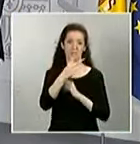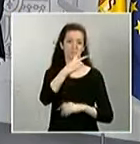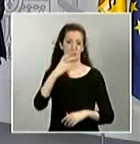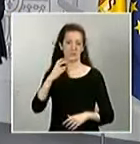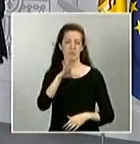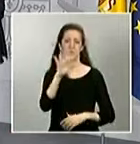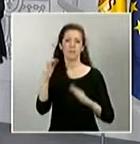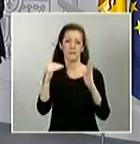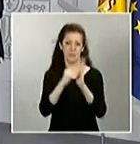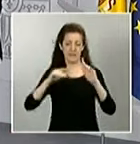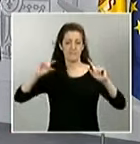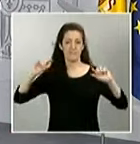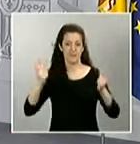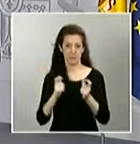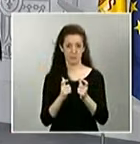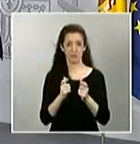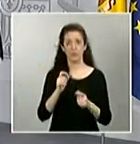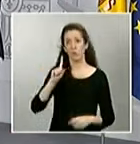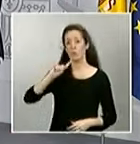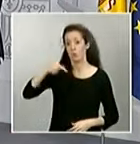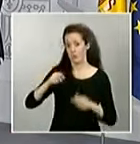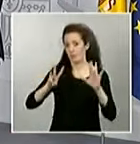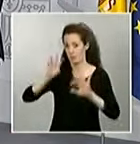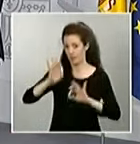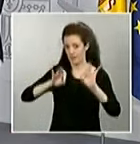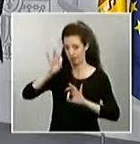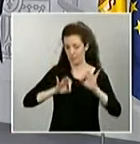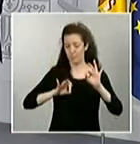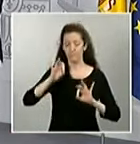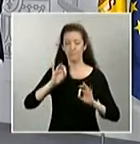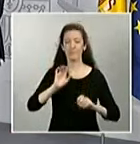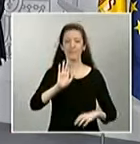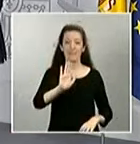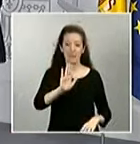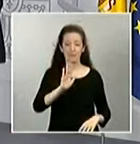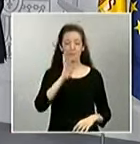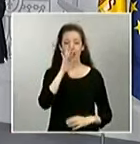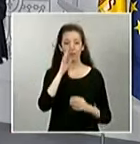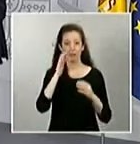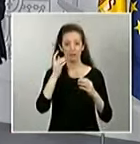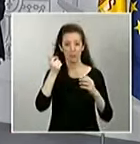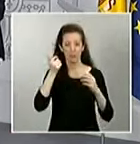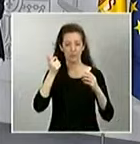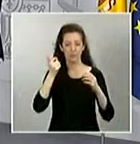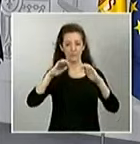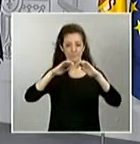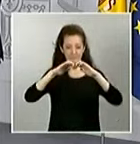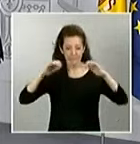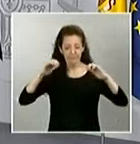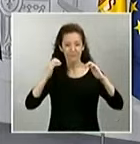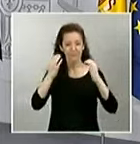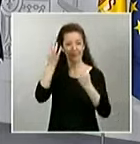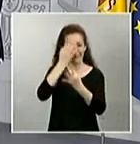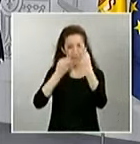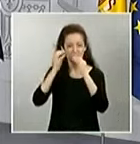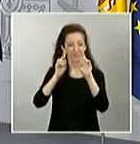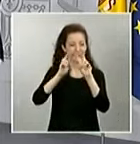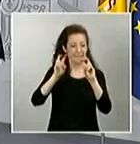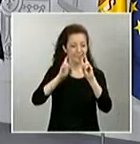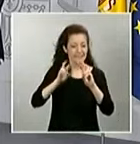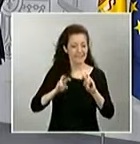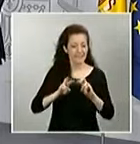1,8%. Pero como digo voy a continuación a profundizar en el perfil intramensual para que podamos apreciar